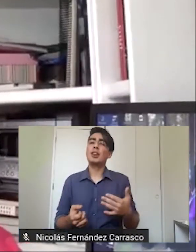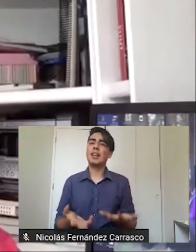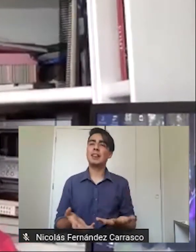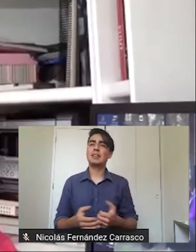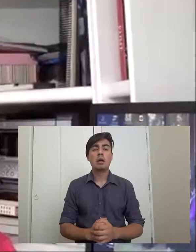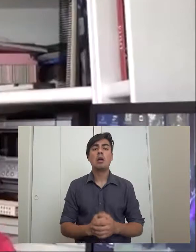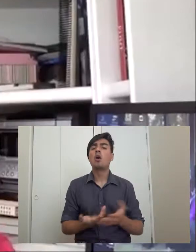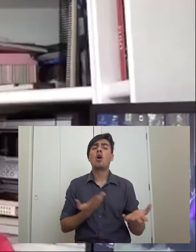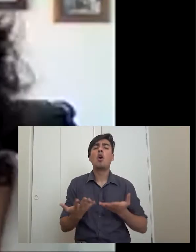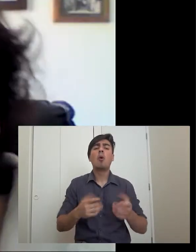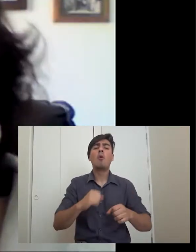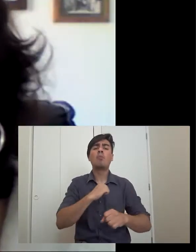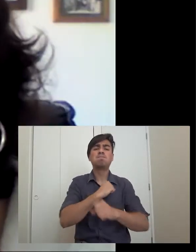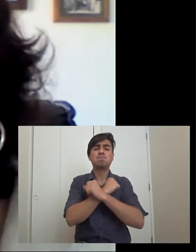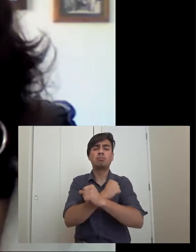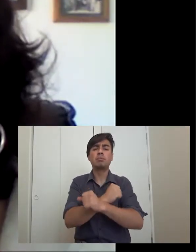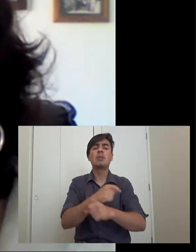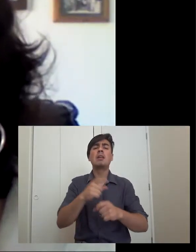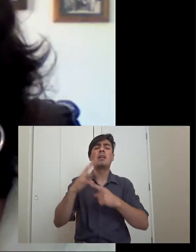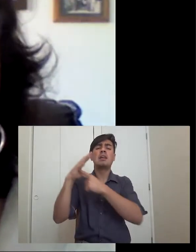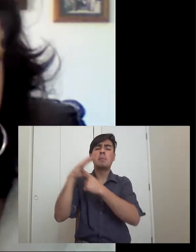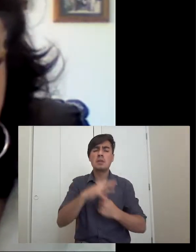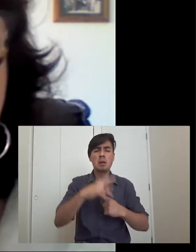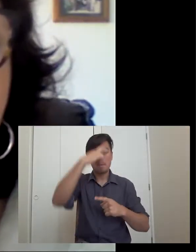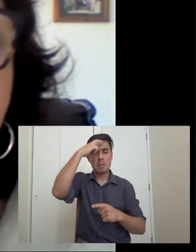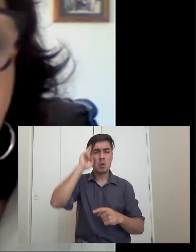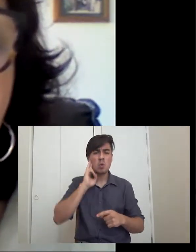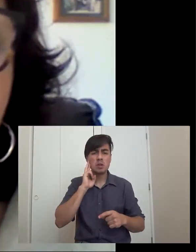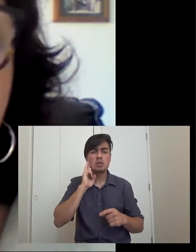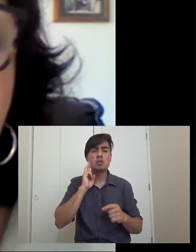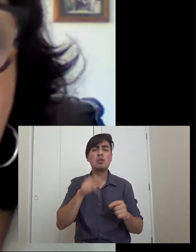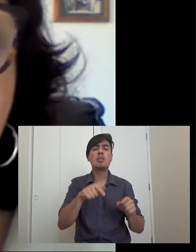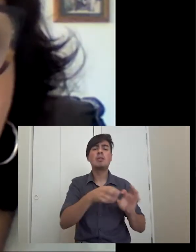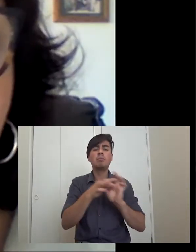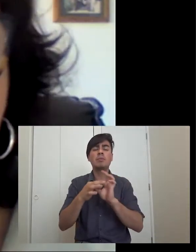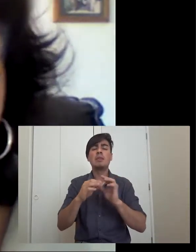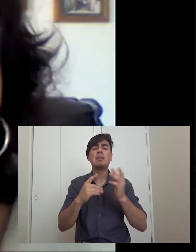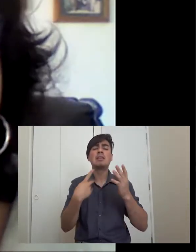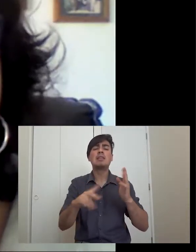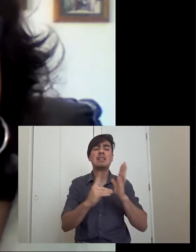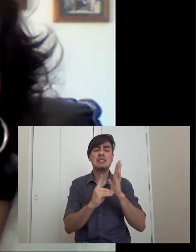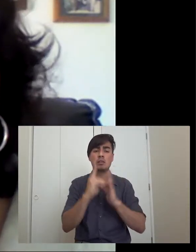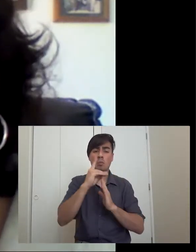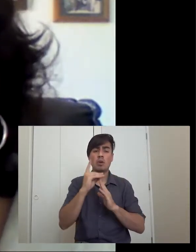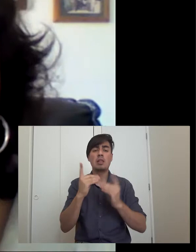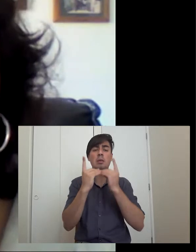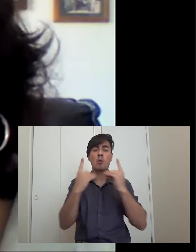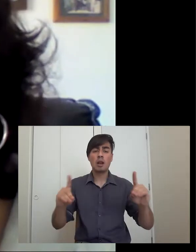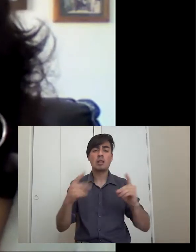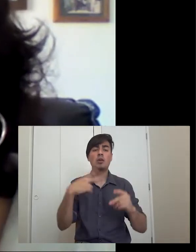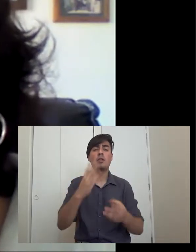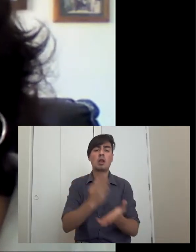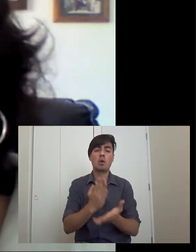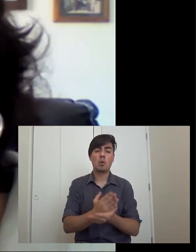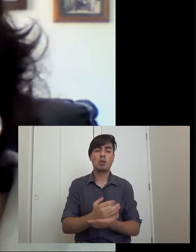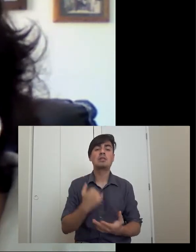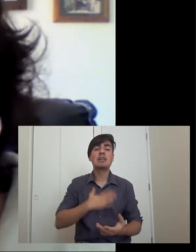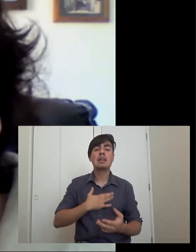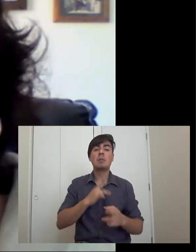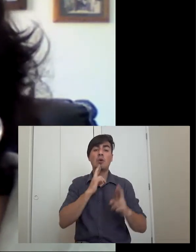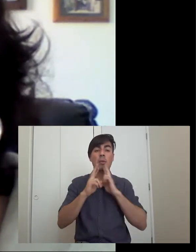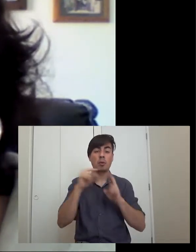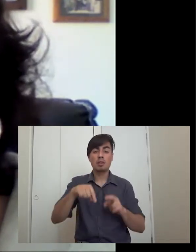pregunta, ¿cómo prevenir los prejuicios y la discriminación a través del desarrollo democrático en la escuela? Quisimos responder esta